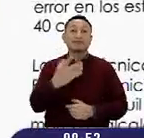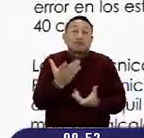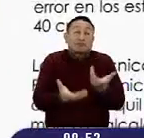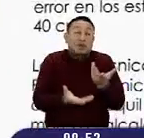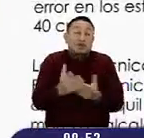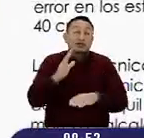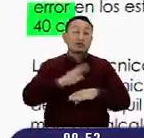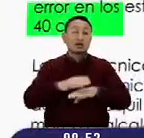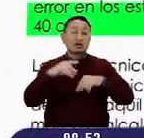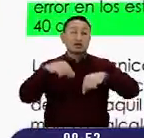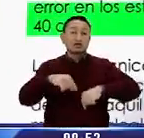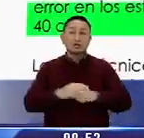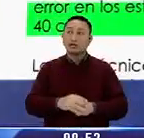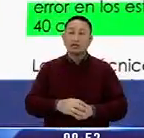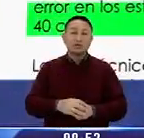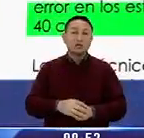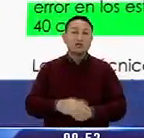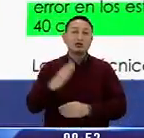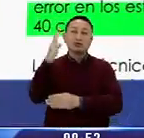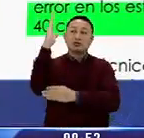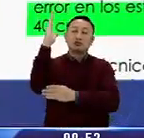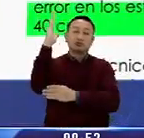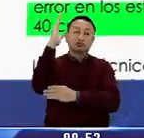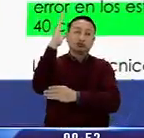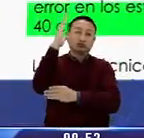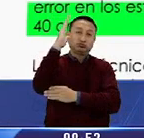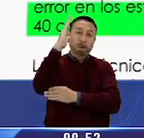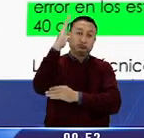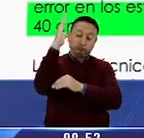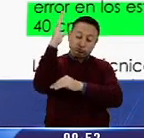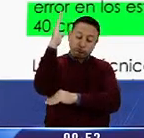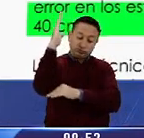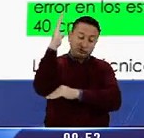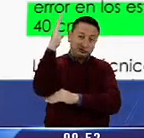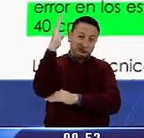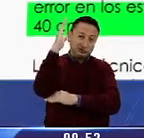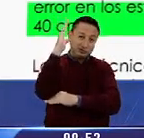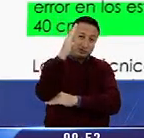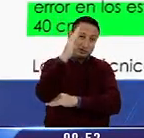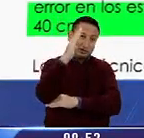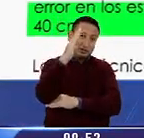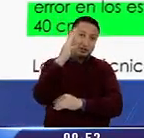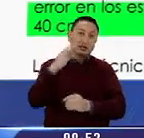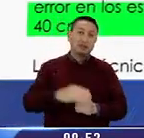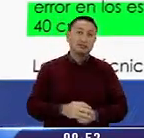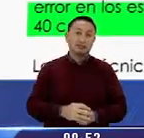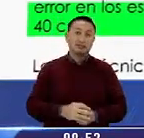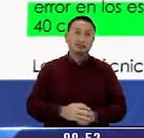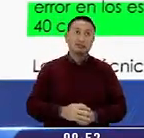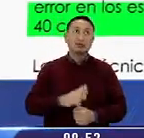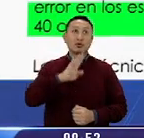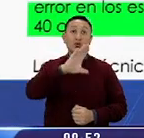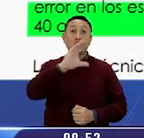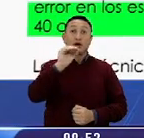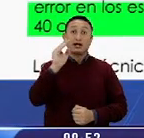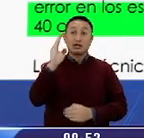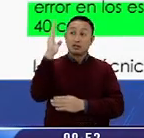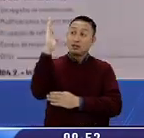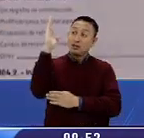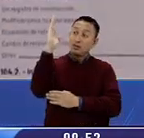se dieron por error en los estudios de suelo, lo que ha generado una inclinación de 40